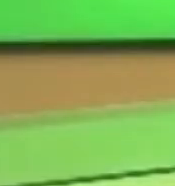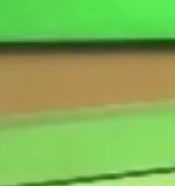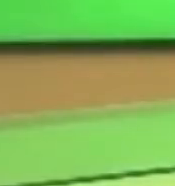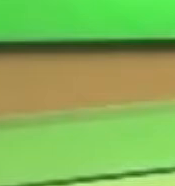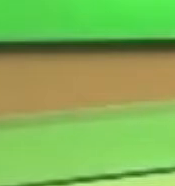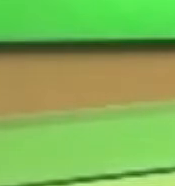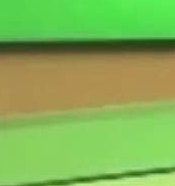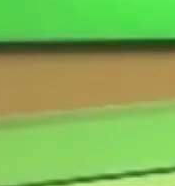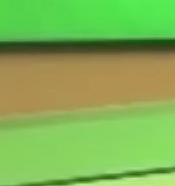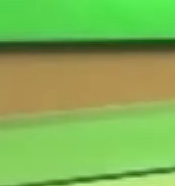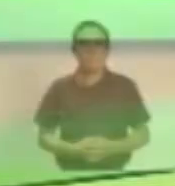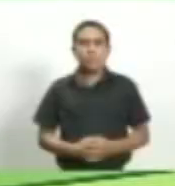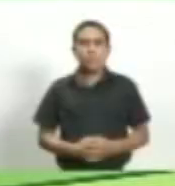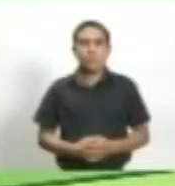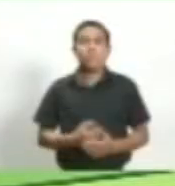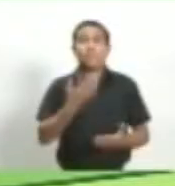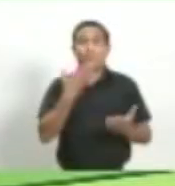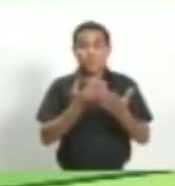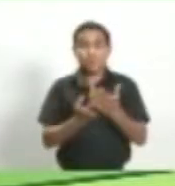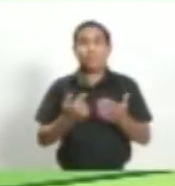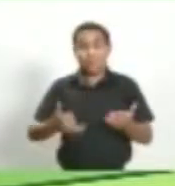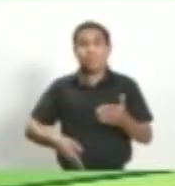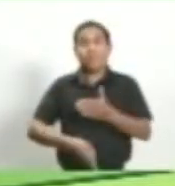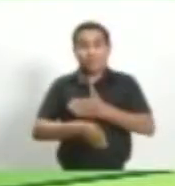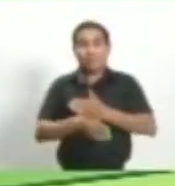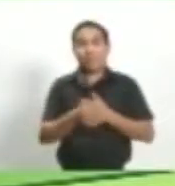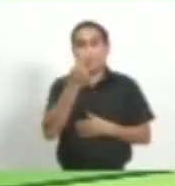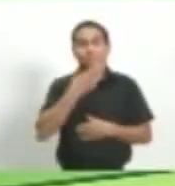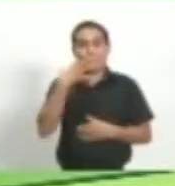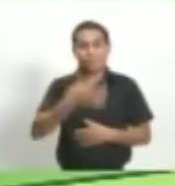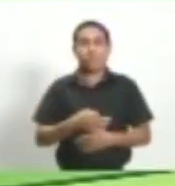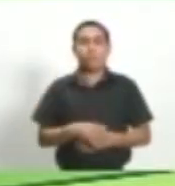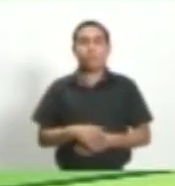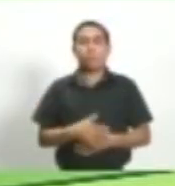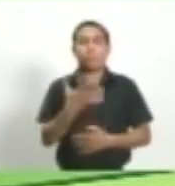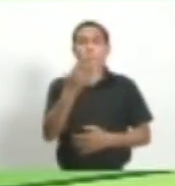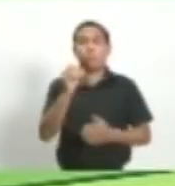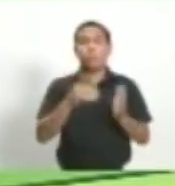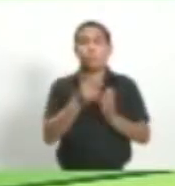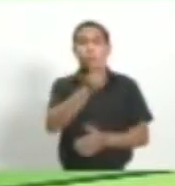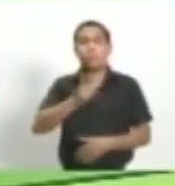Y gracias por seguir conectados con el compromiso con la verdad. Y más de 50 mil personas hicieron